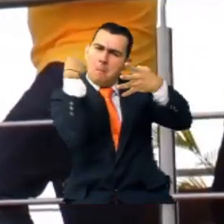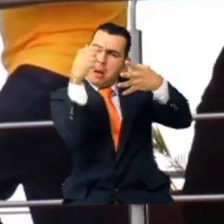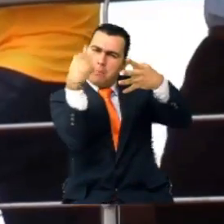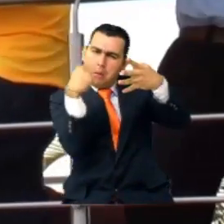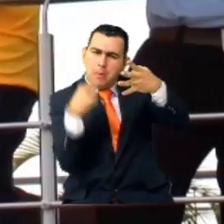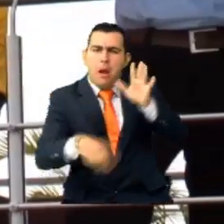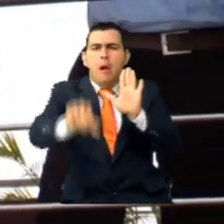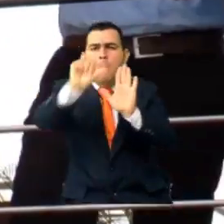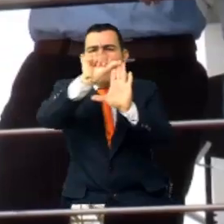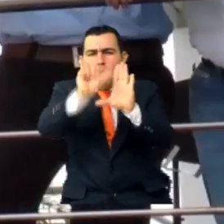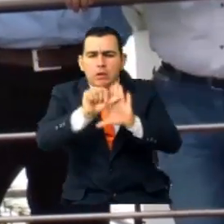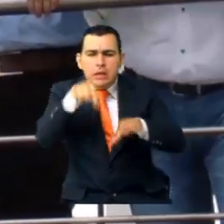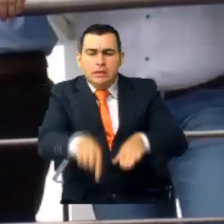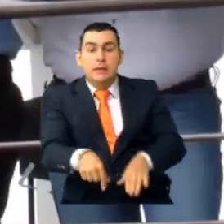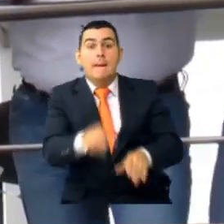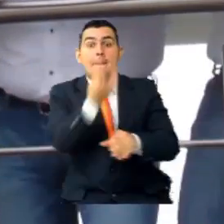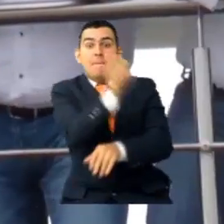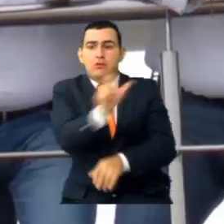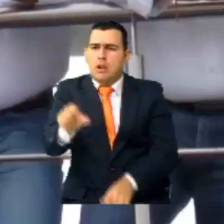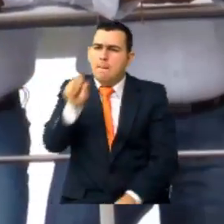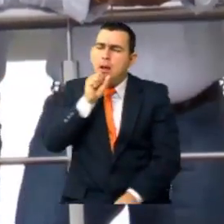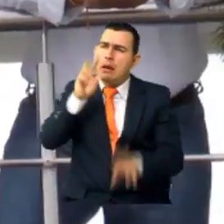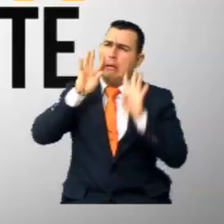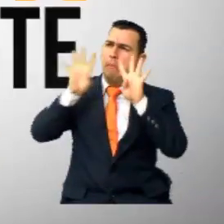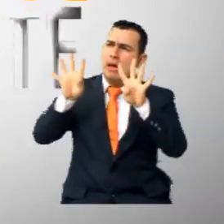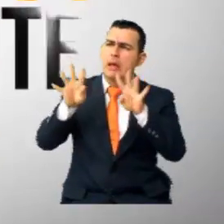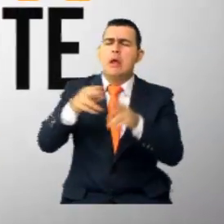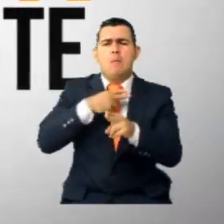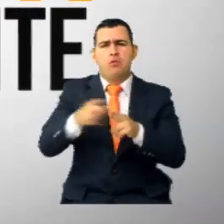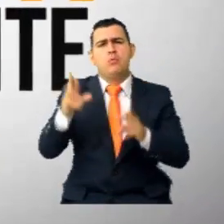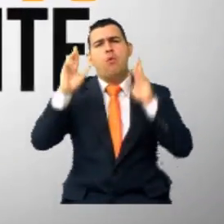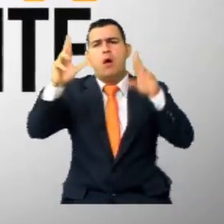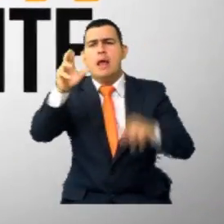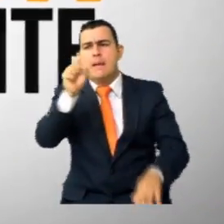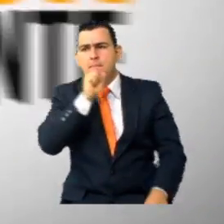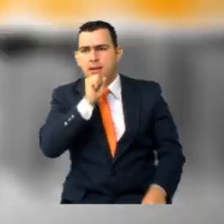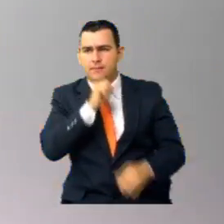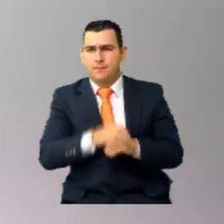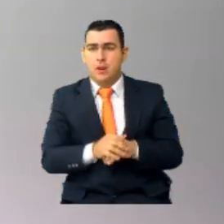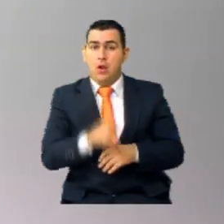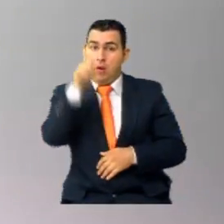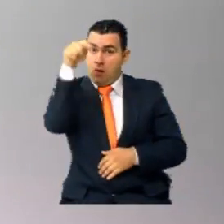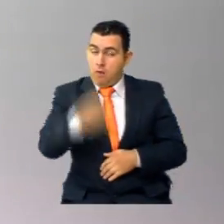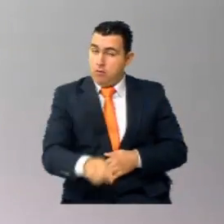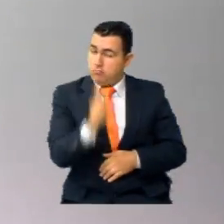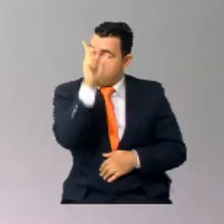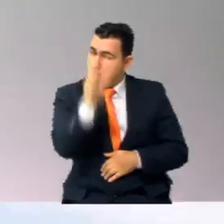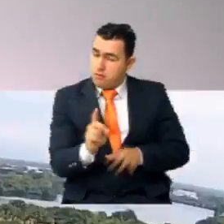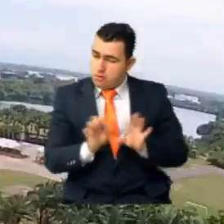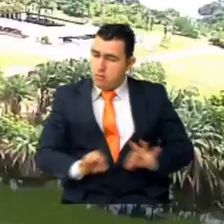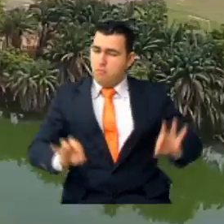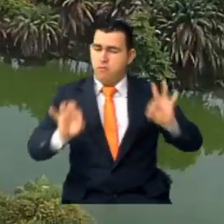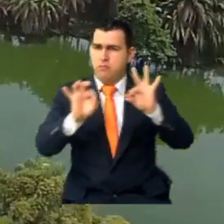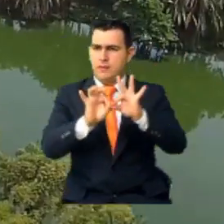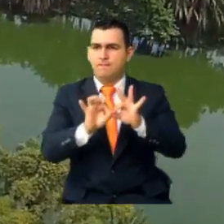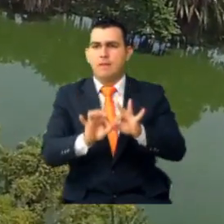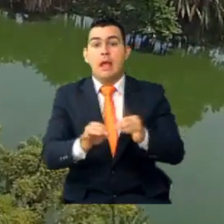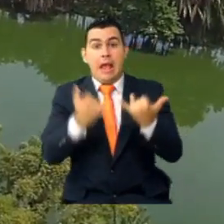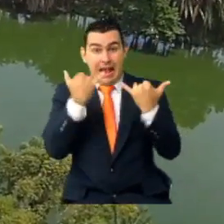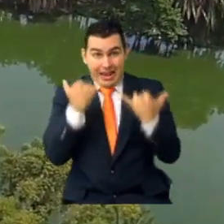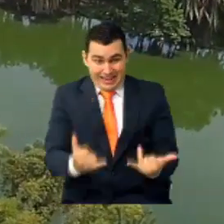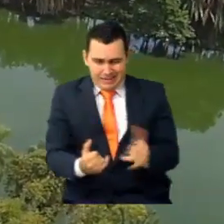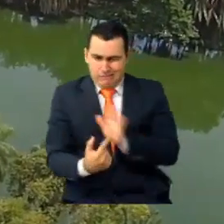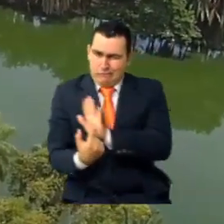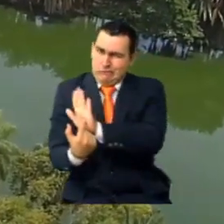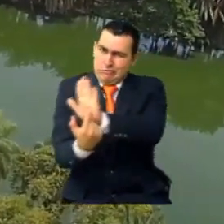la mirada de los barranqueños que desean una mejor ciudad. Hoy es un día importante para la decisión de la ciudad y este debate le da la